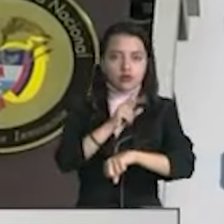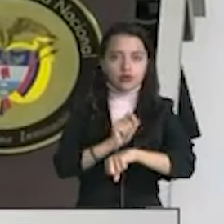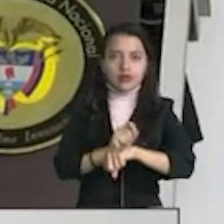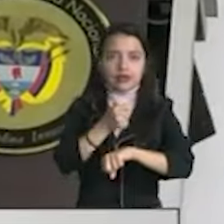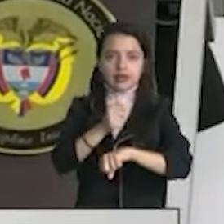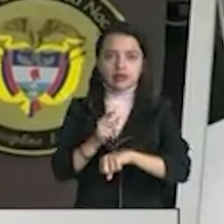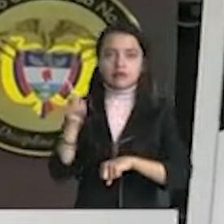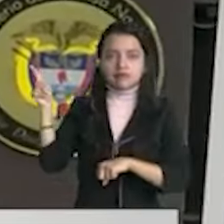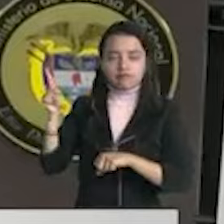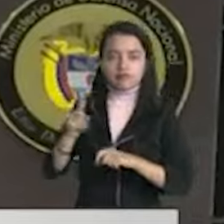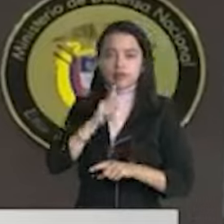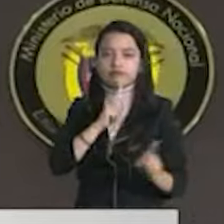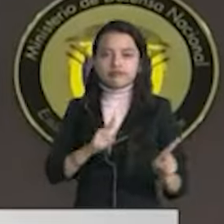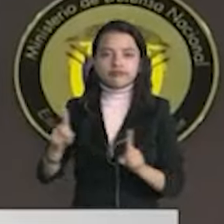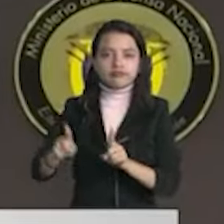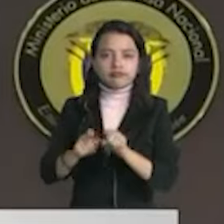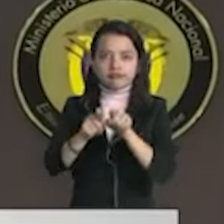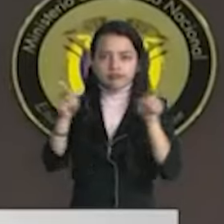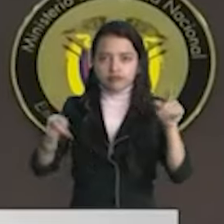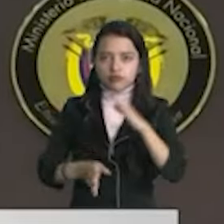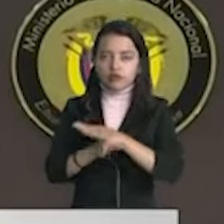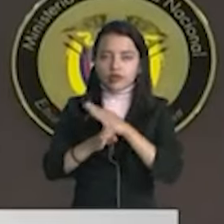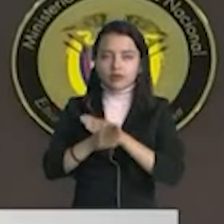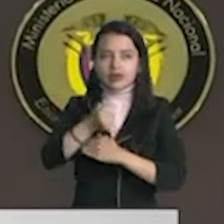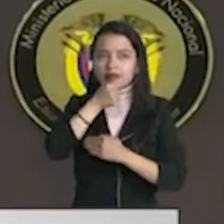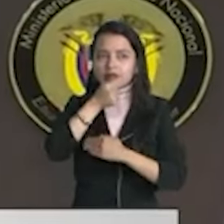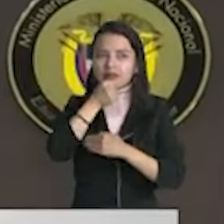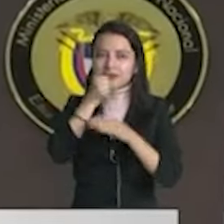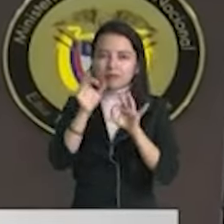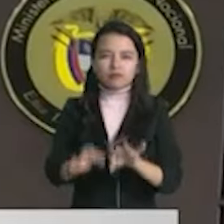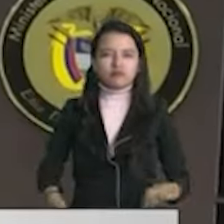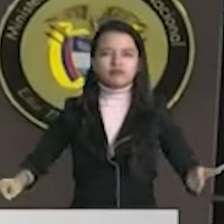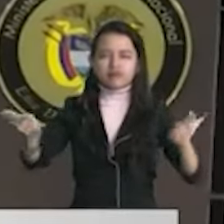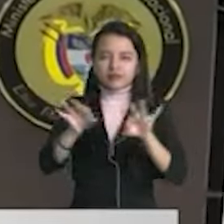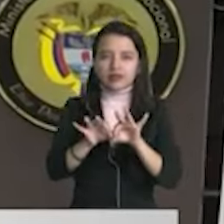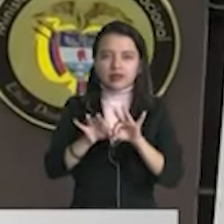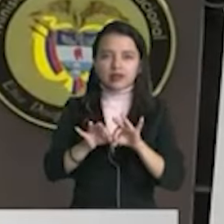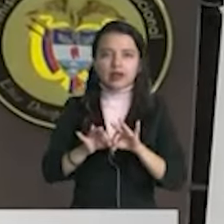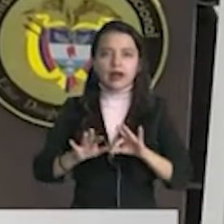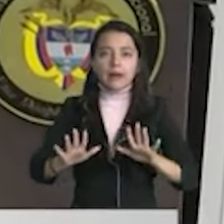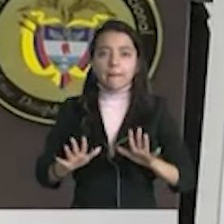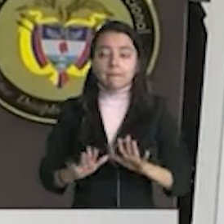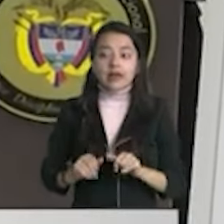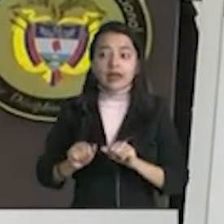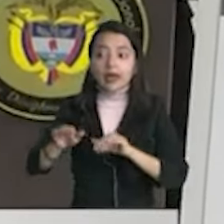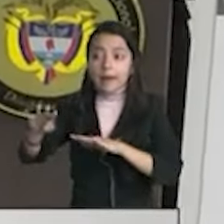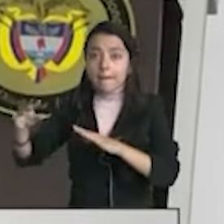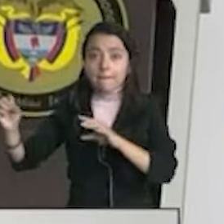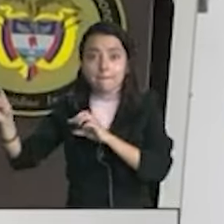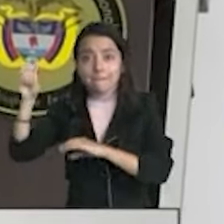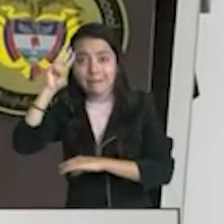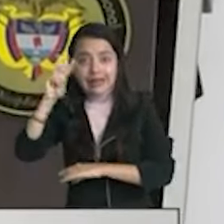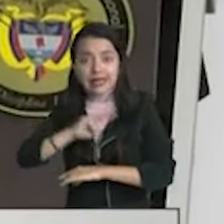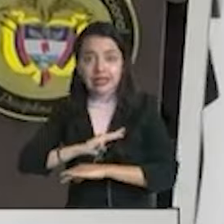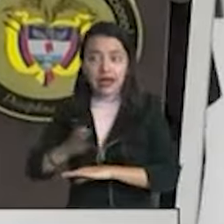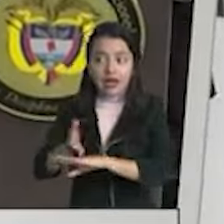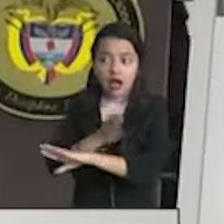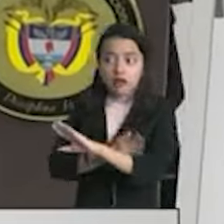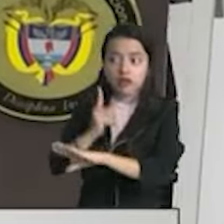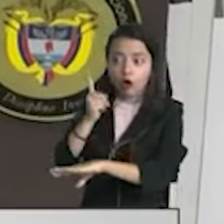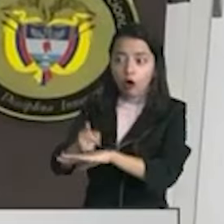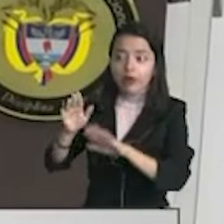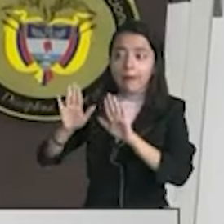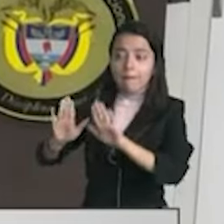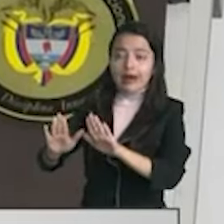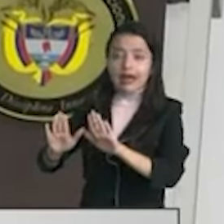Defensa, Iván Velásquez. La noticia más importante respecto al Cauca es que no habrá más ceses en el suroccidente del país, específicamente con el